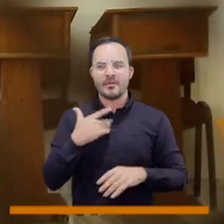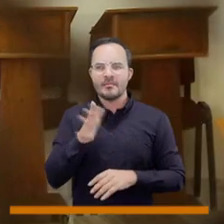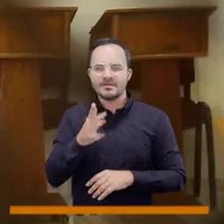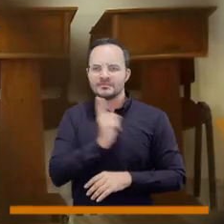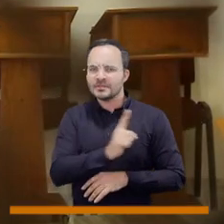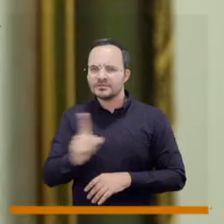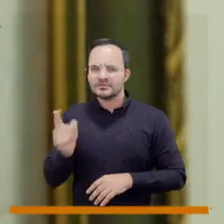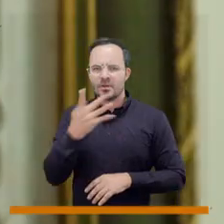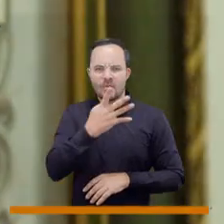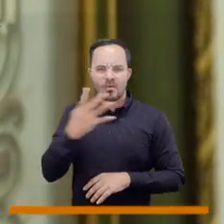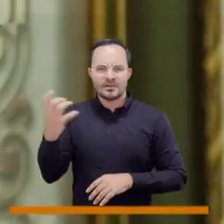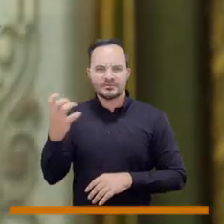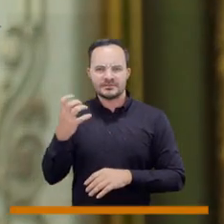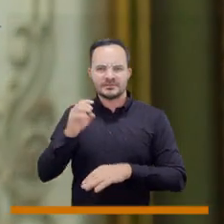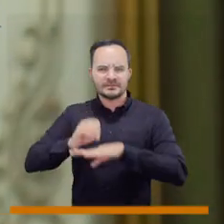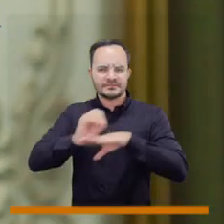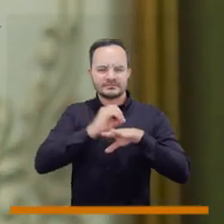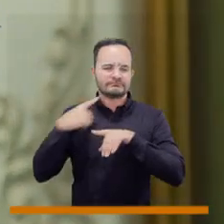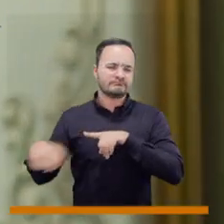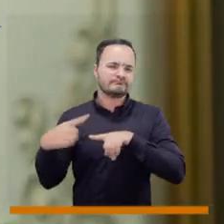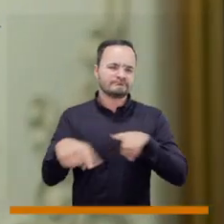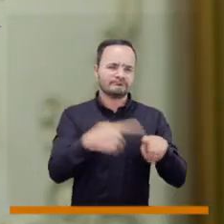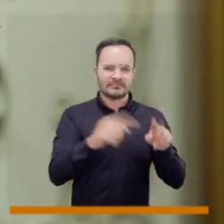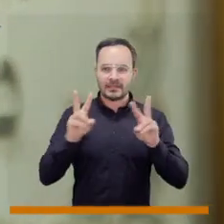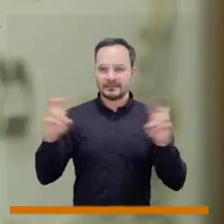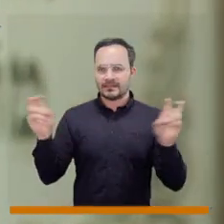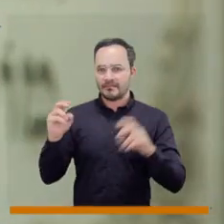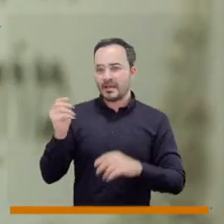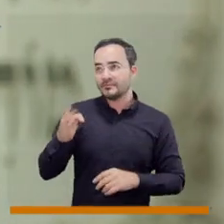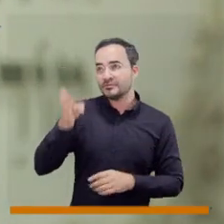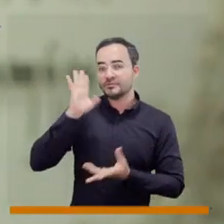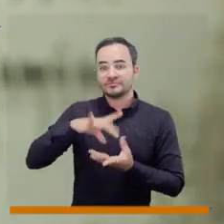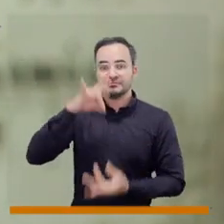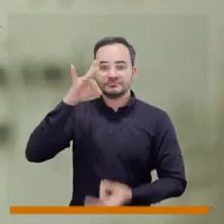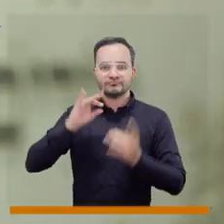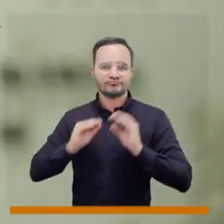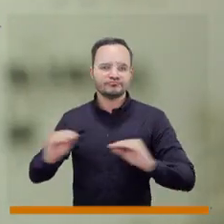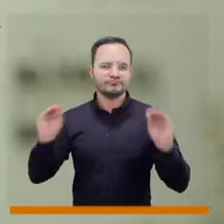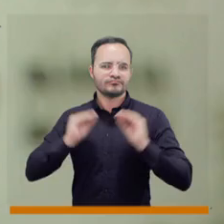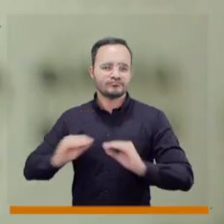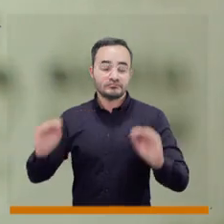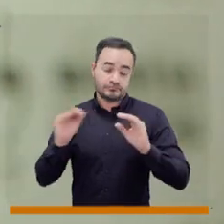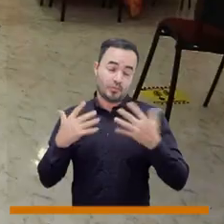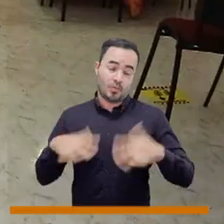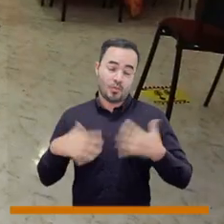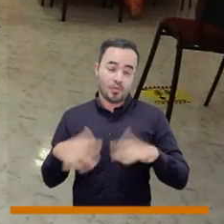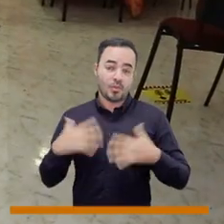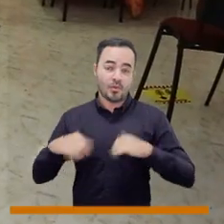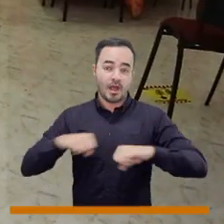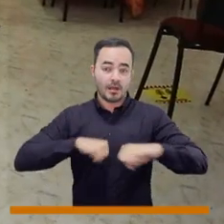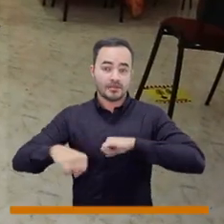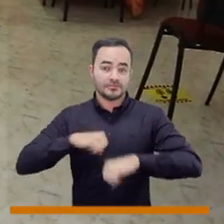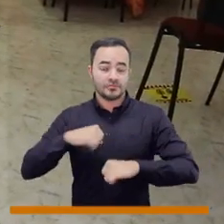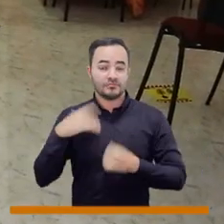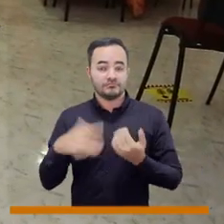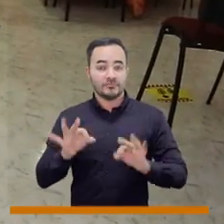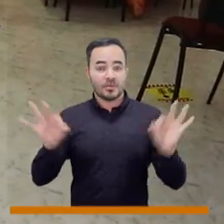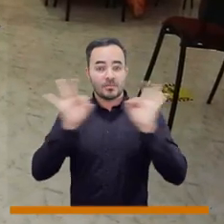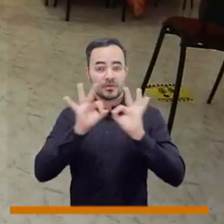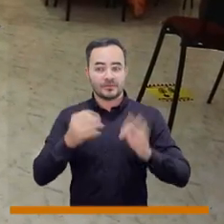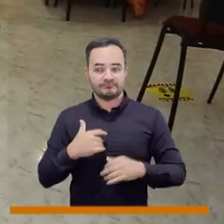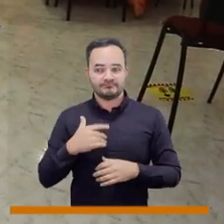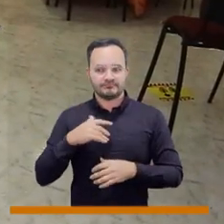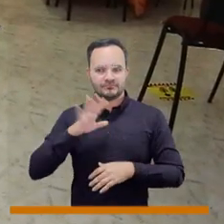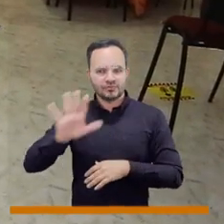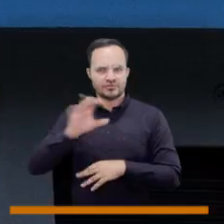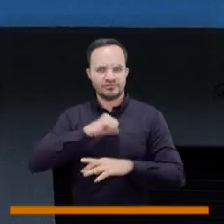400 organizaciones basadas en la fe en la ciudad de Medellín, que vienen haciendo una labor muy importante, una labor